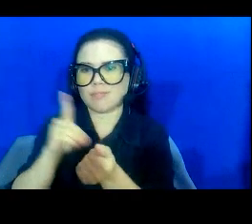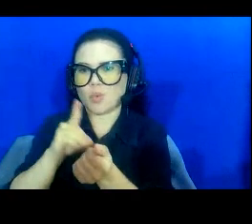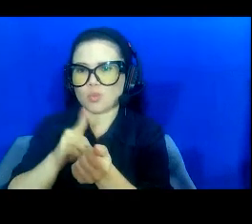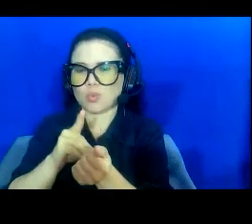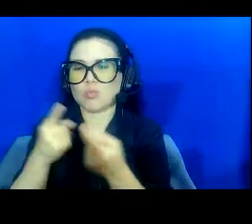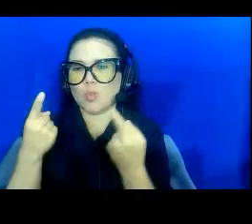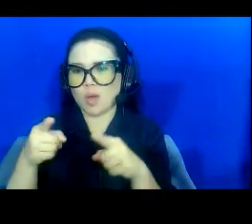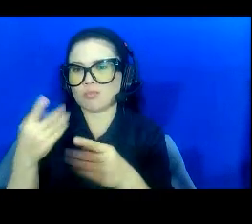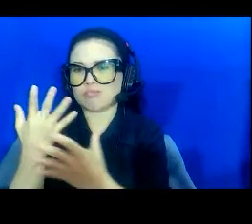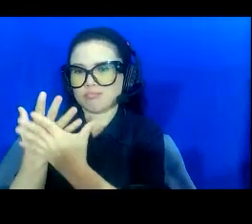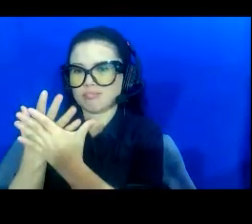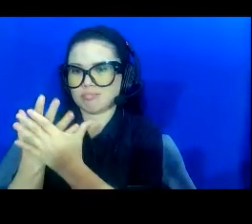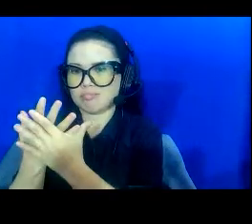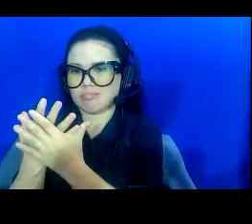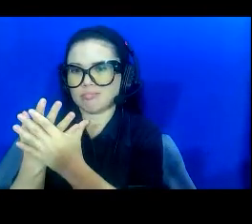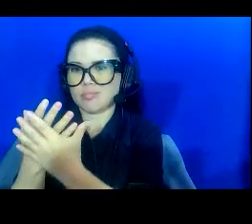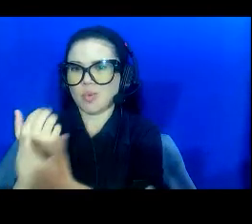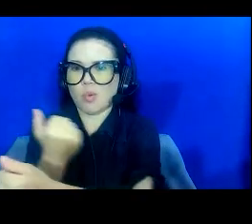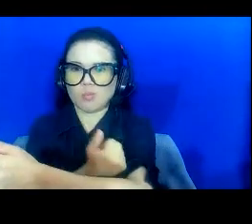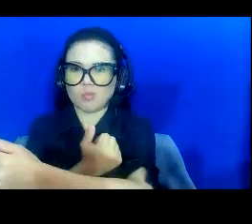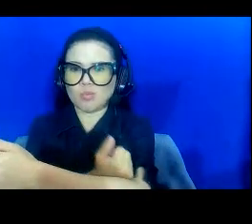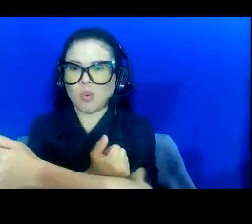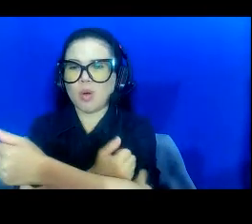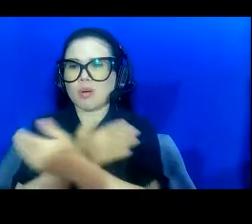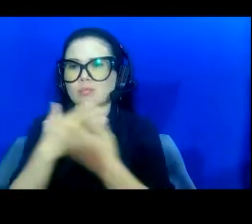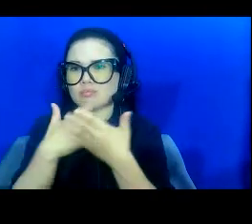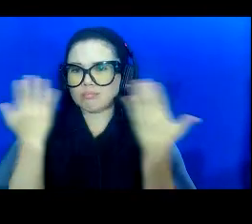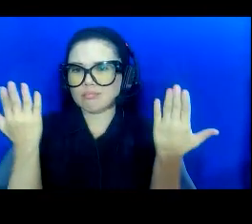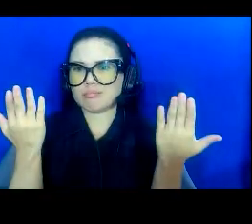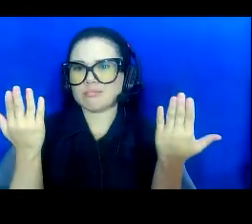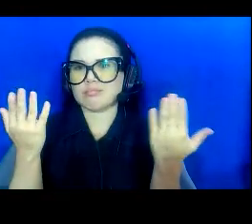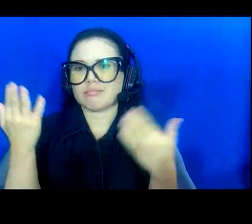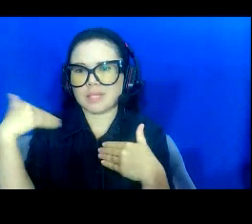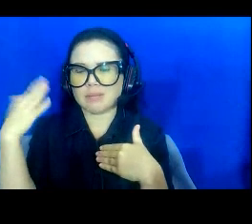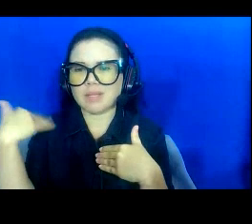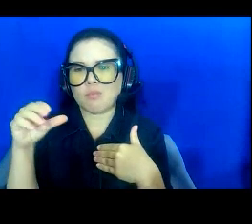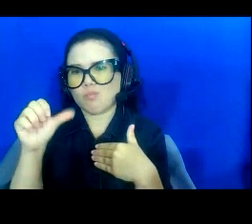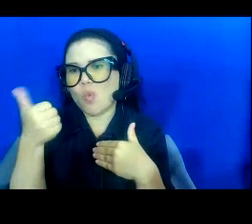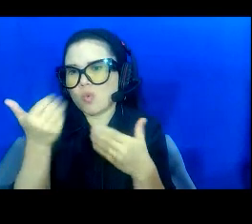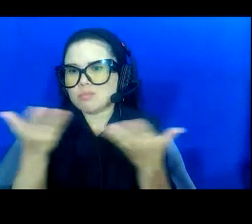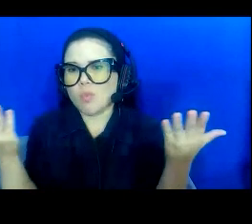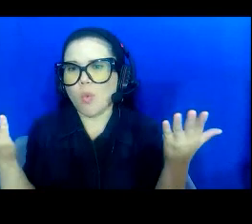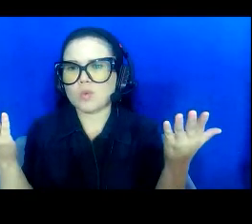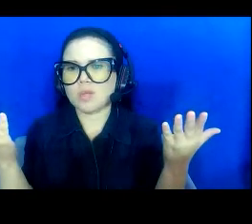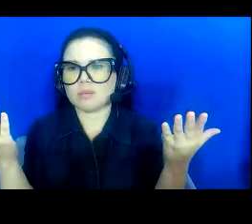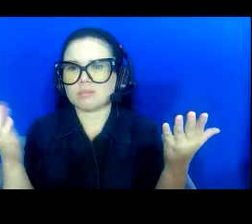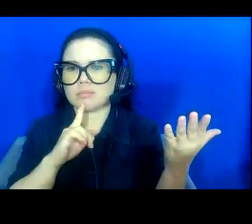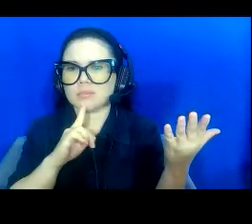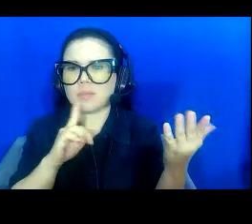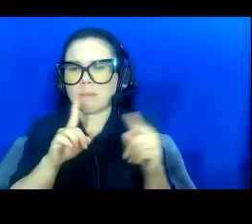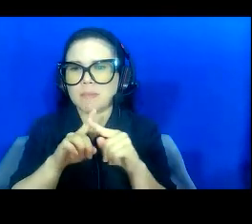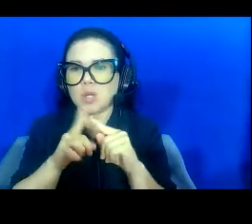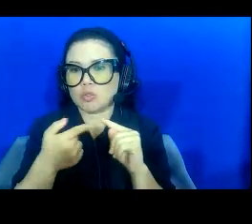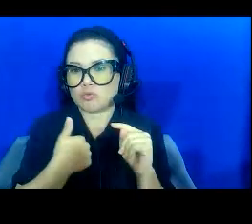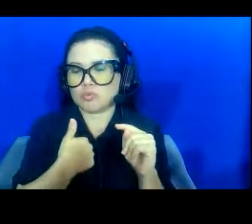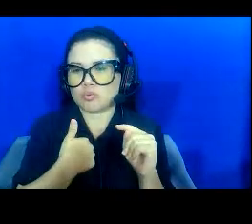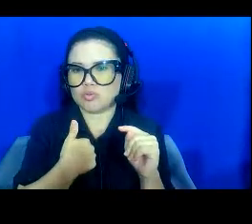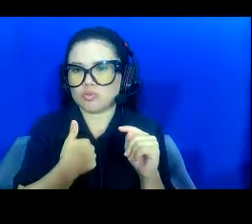presidio, no existía droga. Habían figas, habían otras cosas, ¿verdad? Y yo digo,